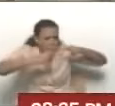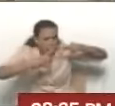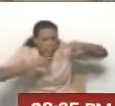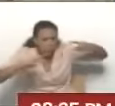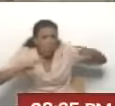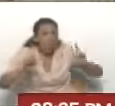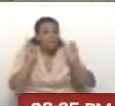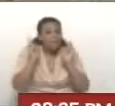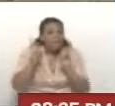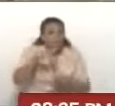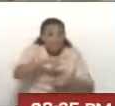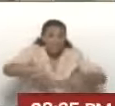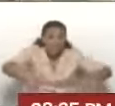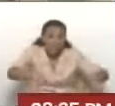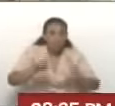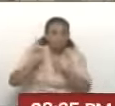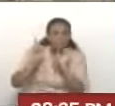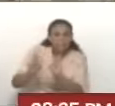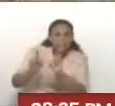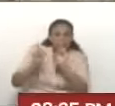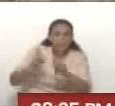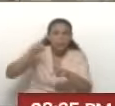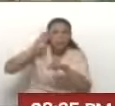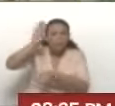los conocimientos. Fíjese,